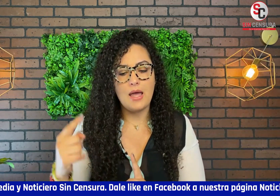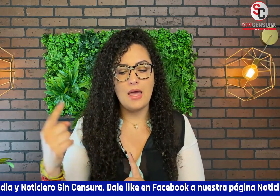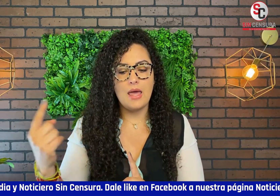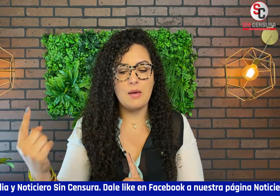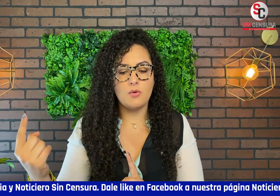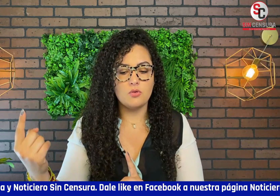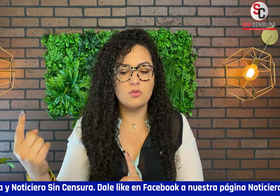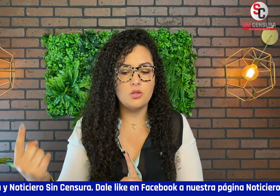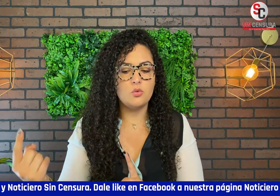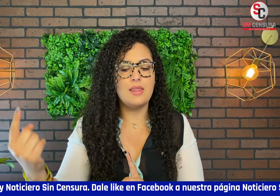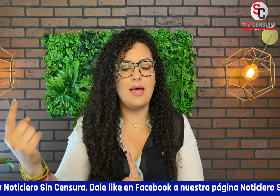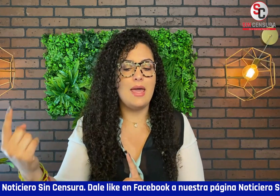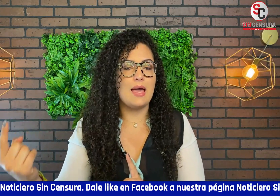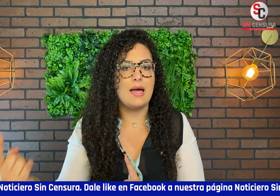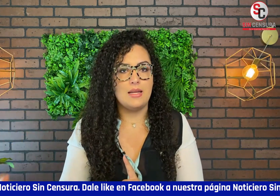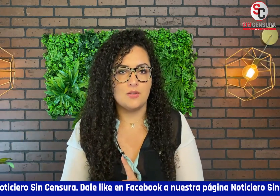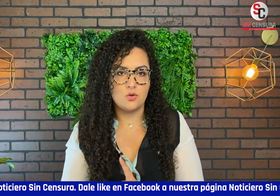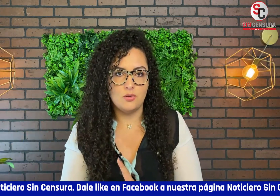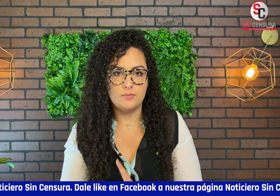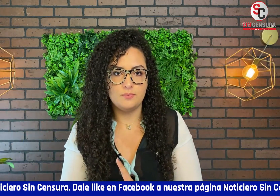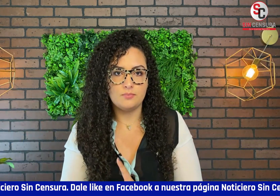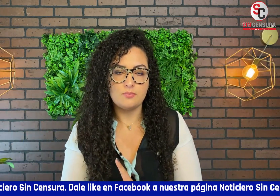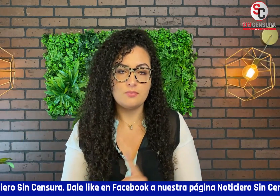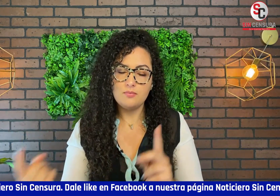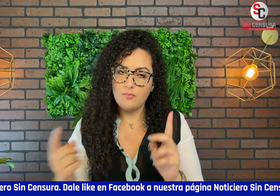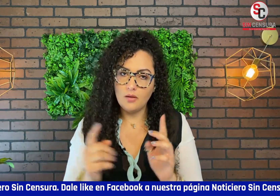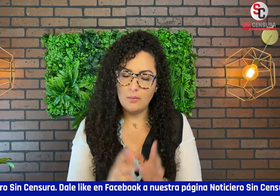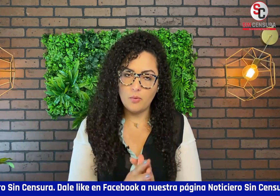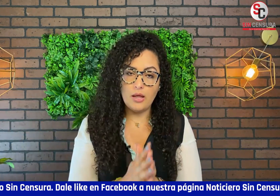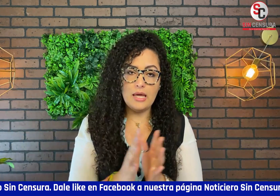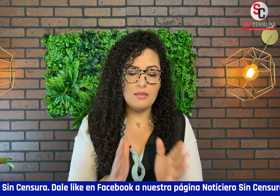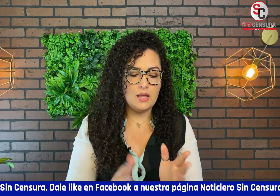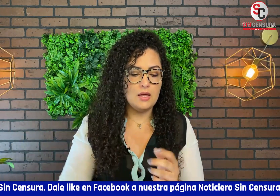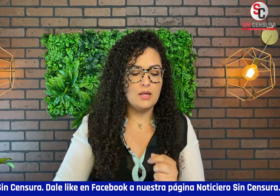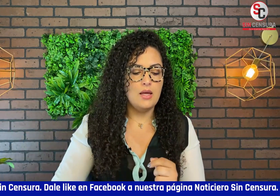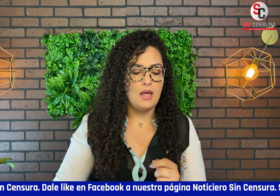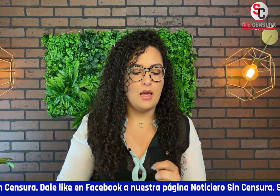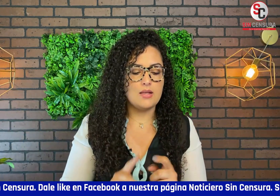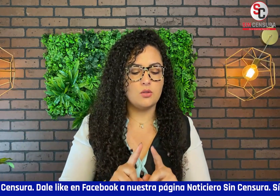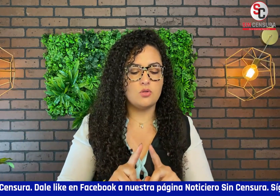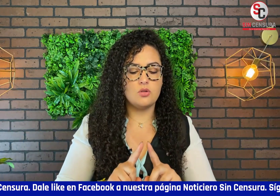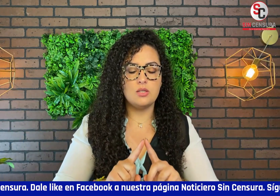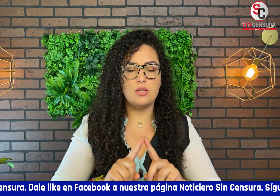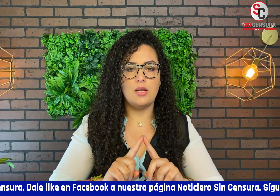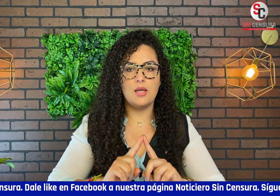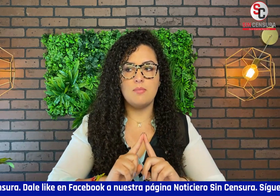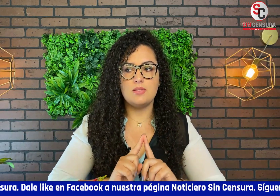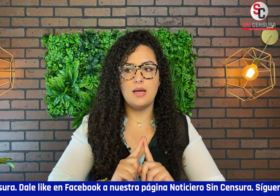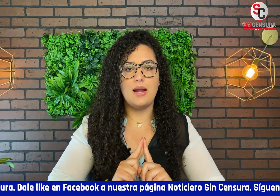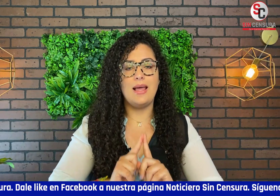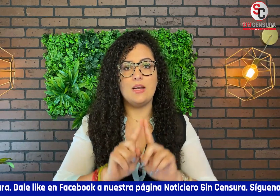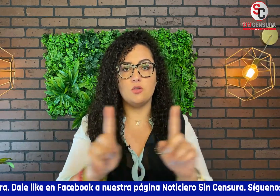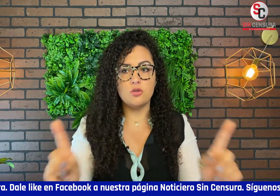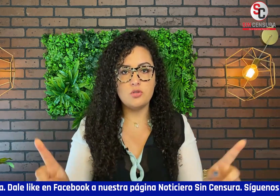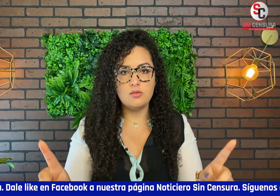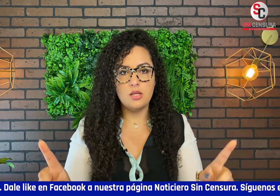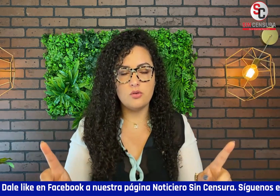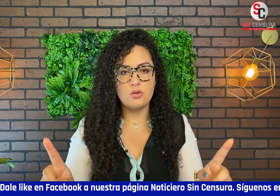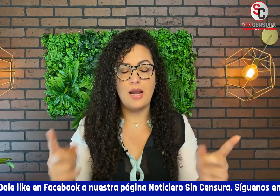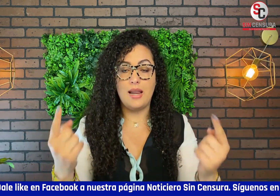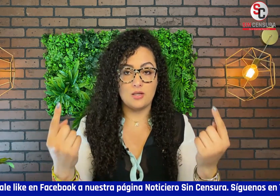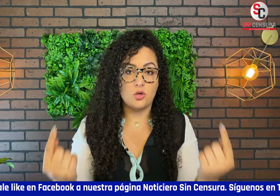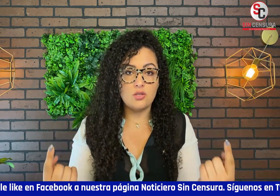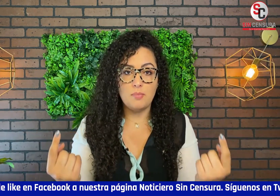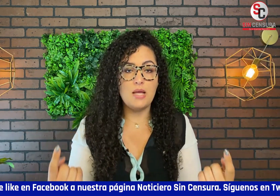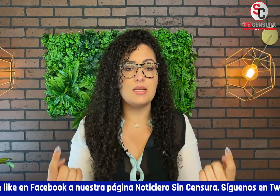hermana constituida en Jalisco. Por ende, esa situación se tiene que investigar en los dos sentidos